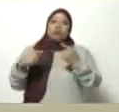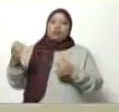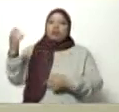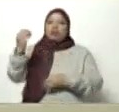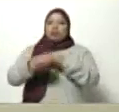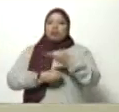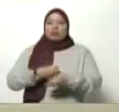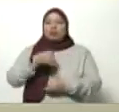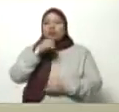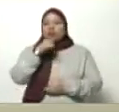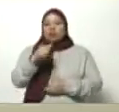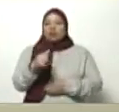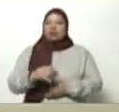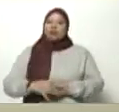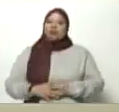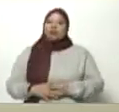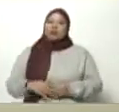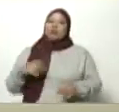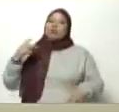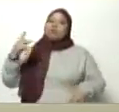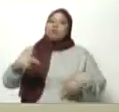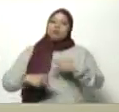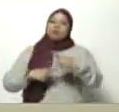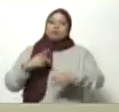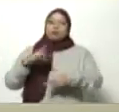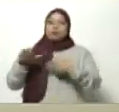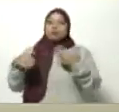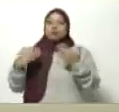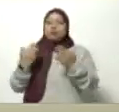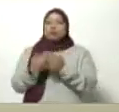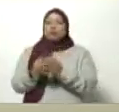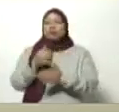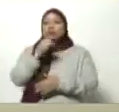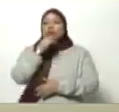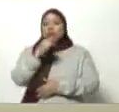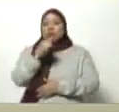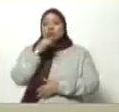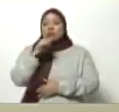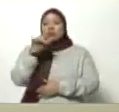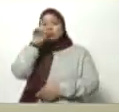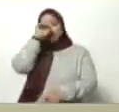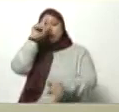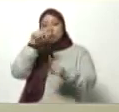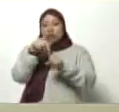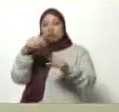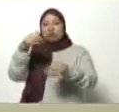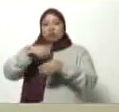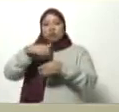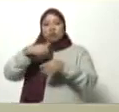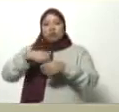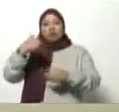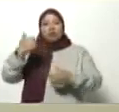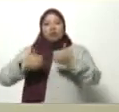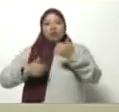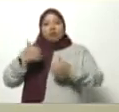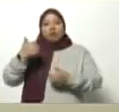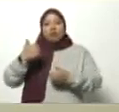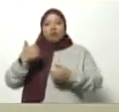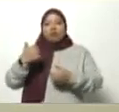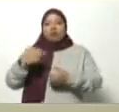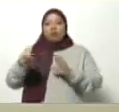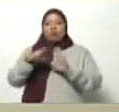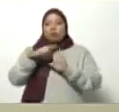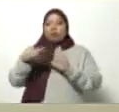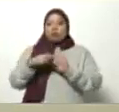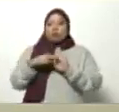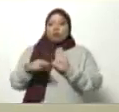por cumplir este proceso y que van rumbo a las elecciones de las estructuras medias. Con